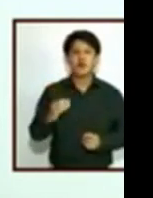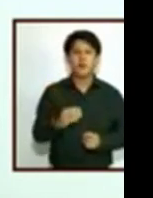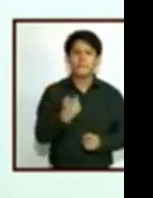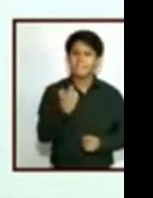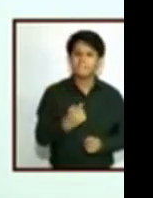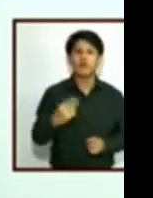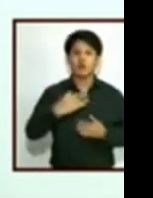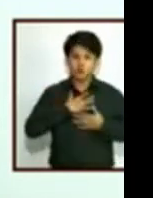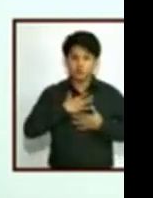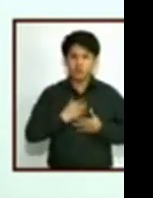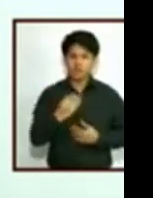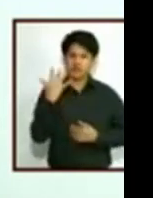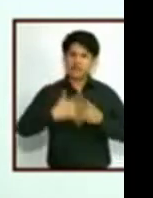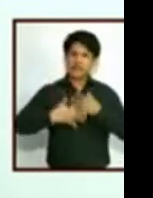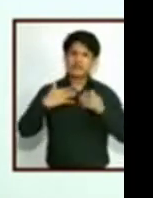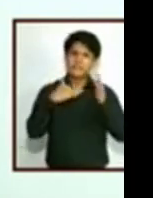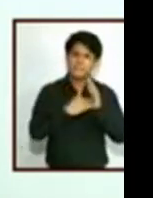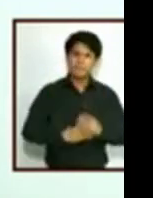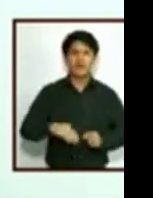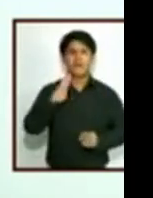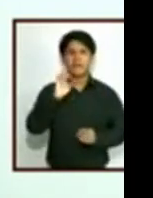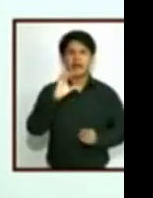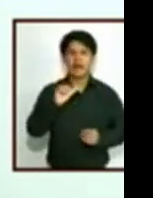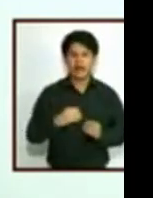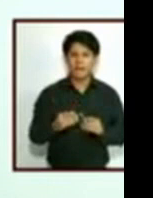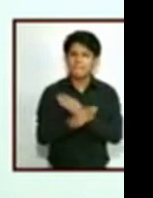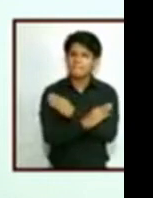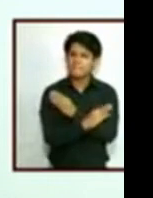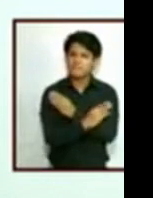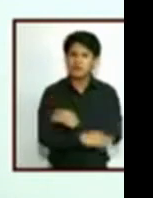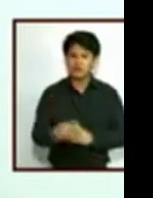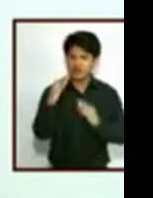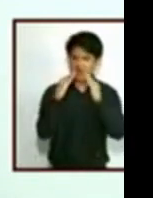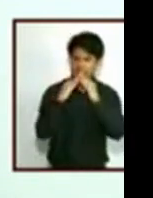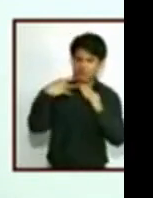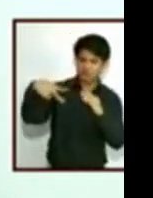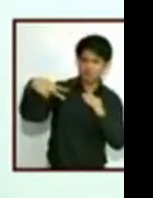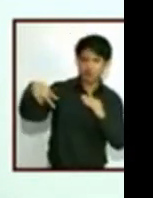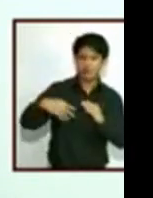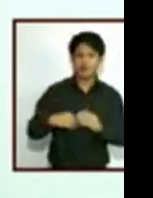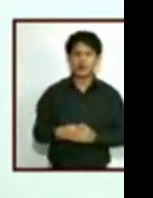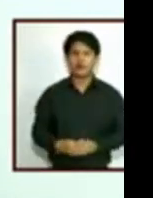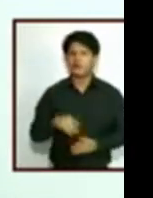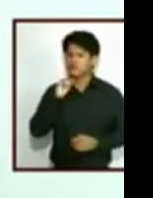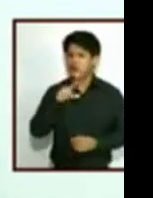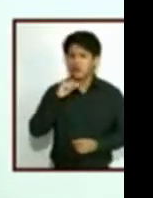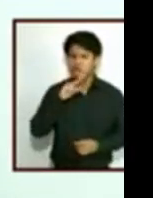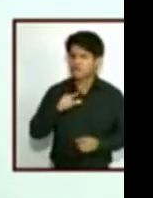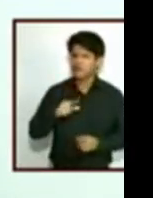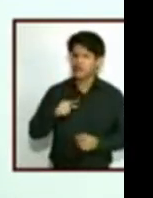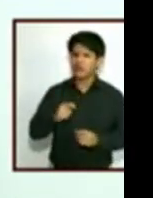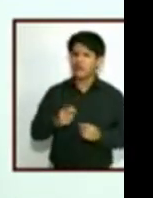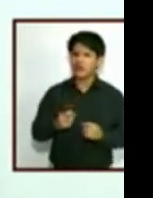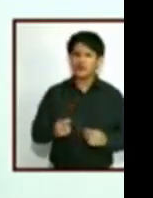ganar 15,000. Van a tener becas, van a tener casa propia, van a tener también un